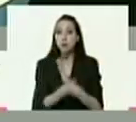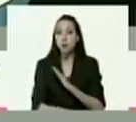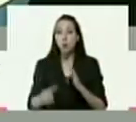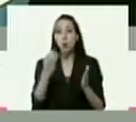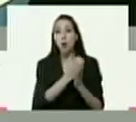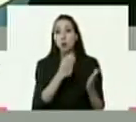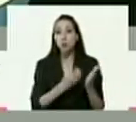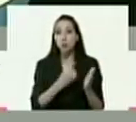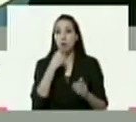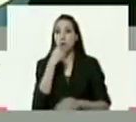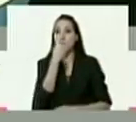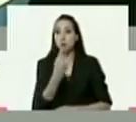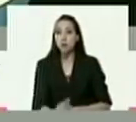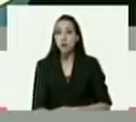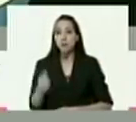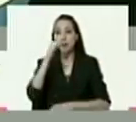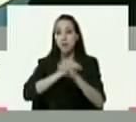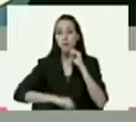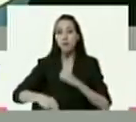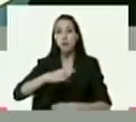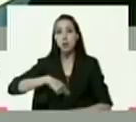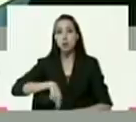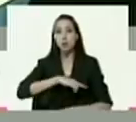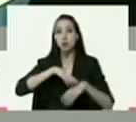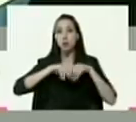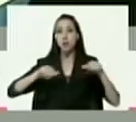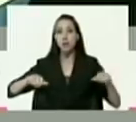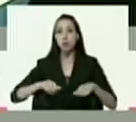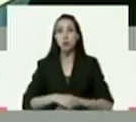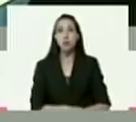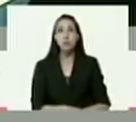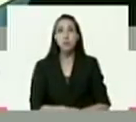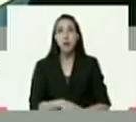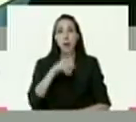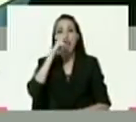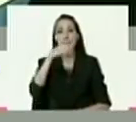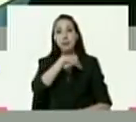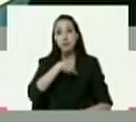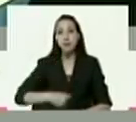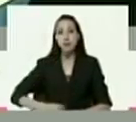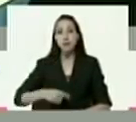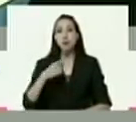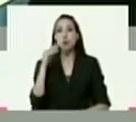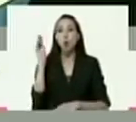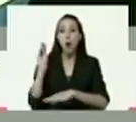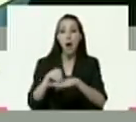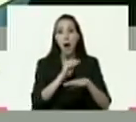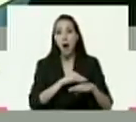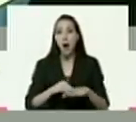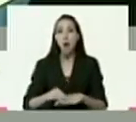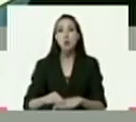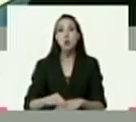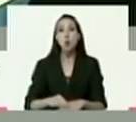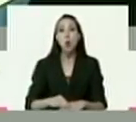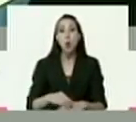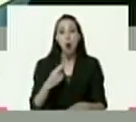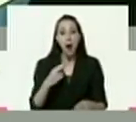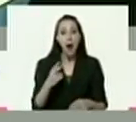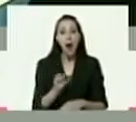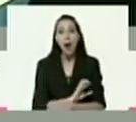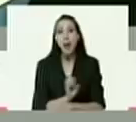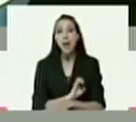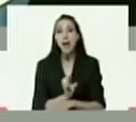nuestra ética también, de defender nuestro territorio. El presidente Maduro anunció una alerta naranja